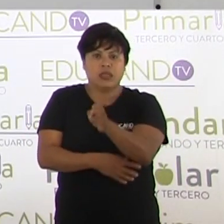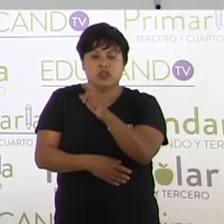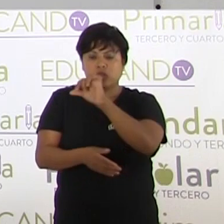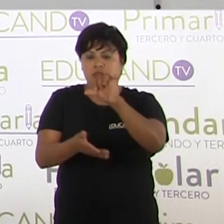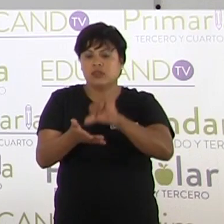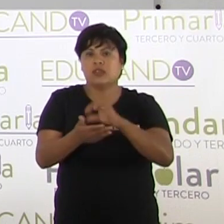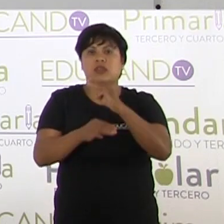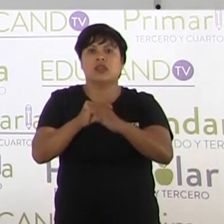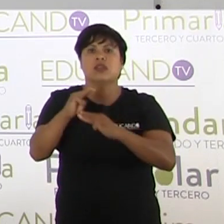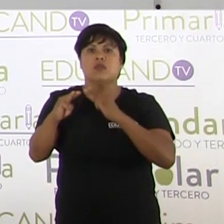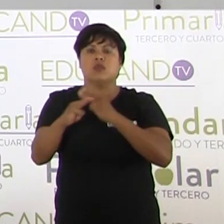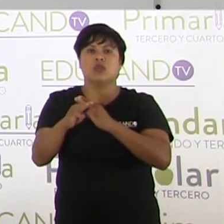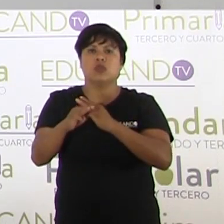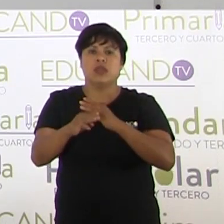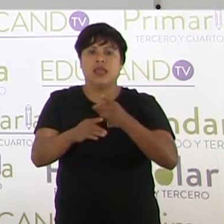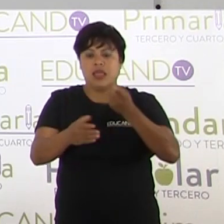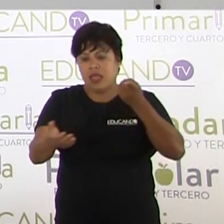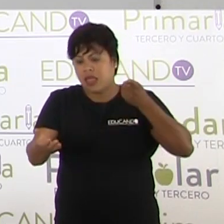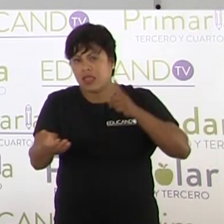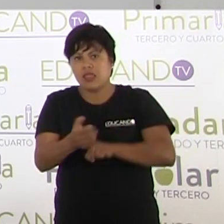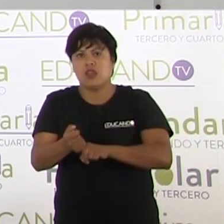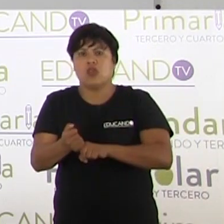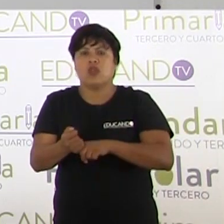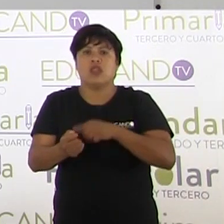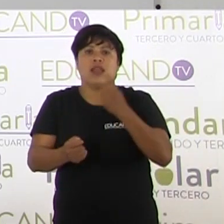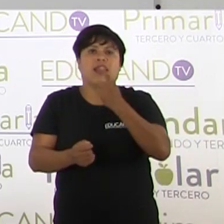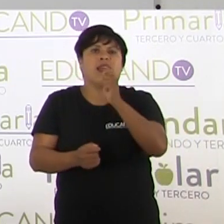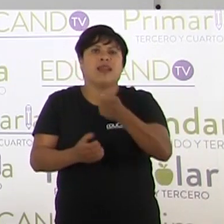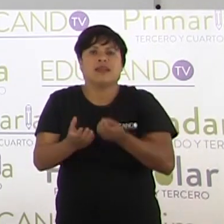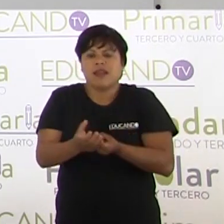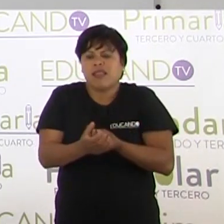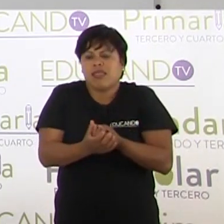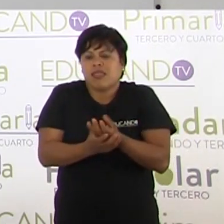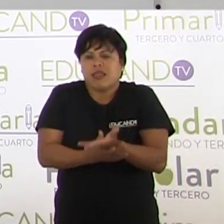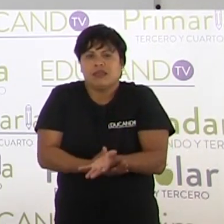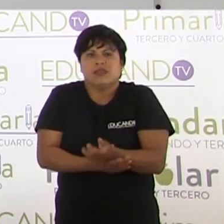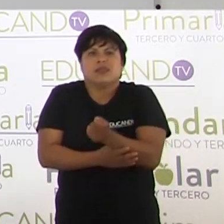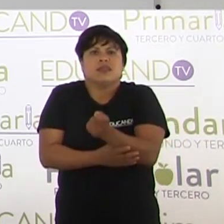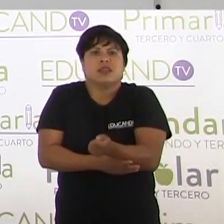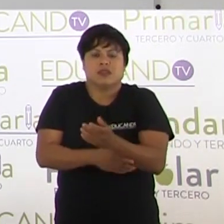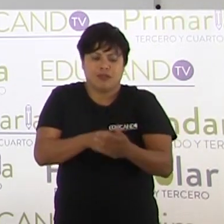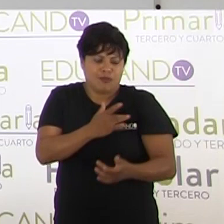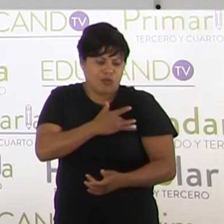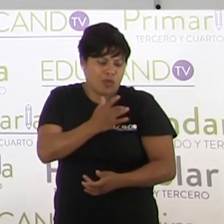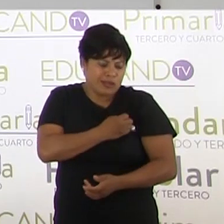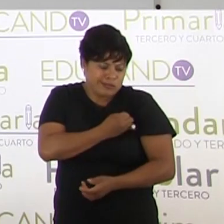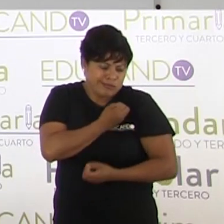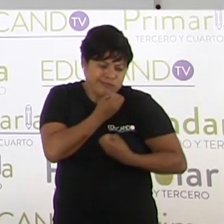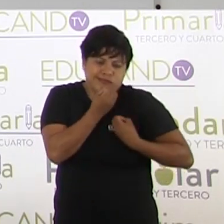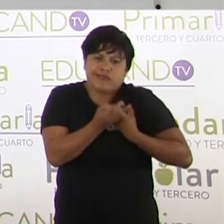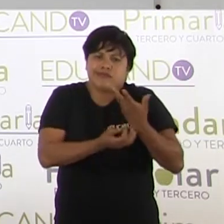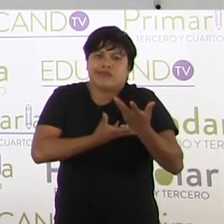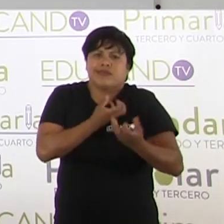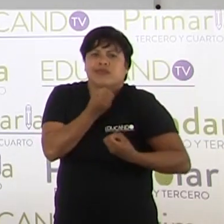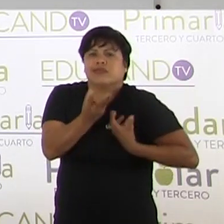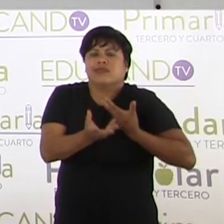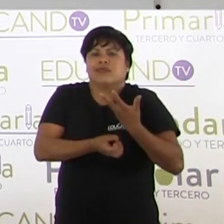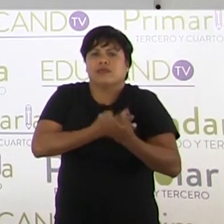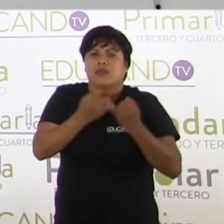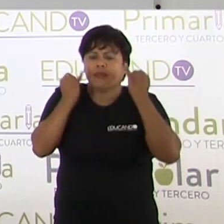en el mundo interior de lo que nace desde el corazón, la mente, la